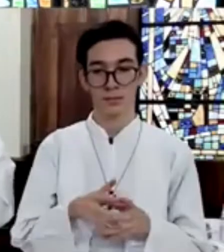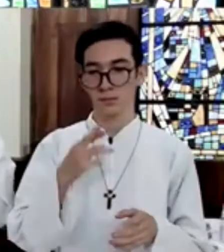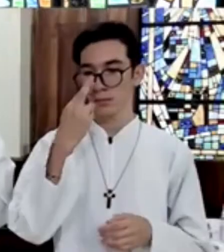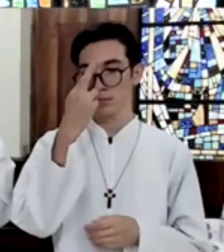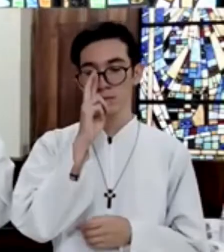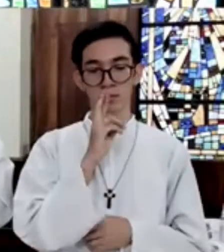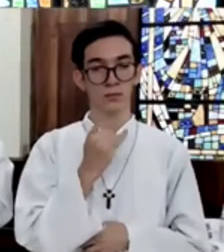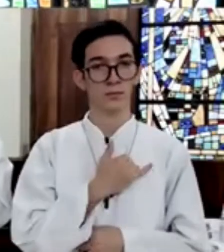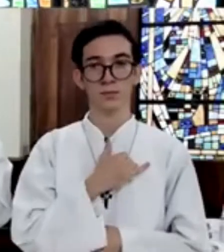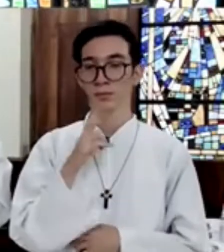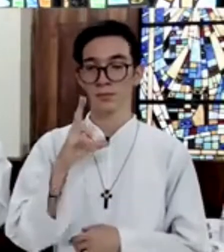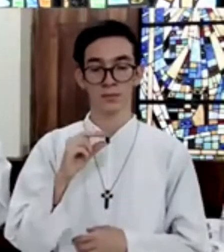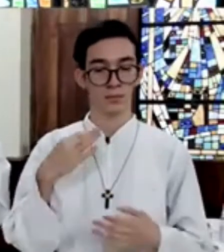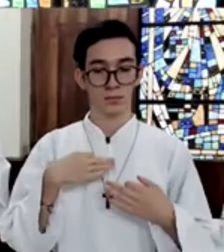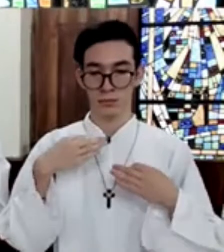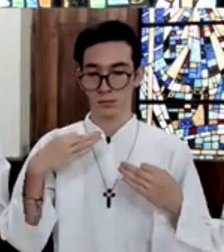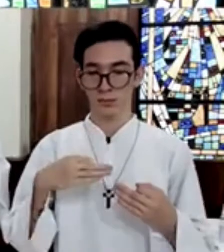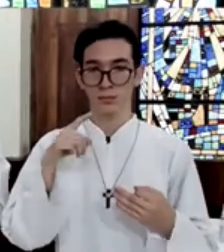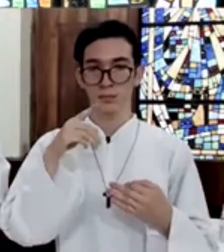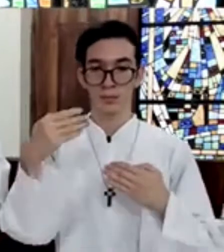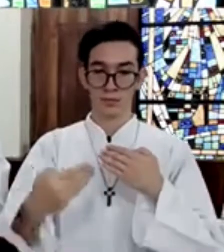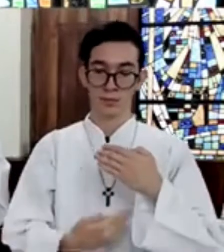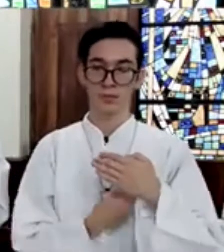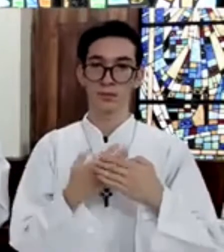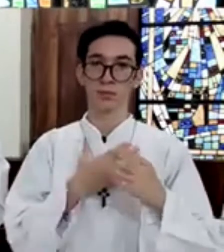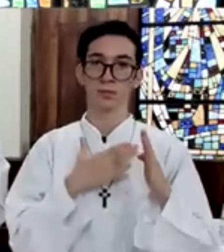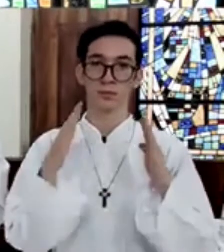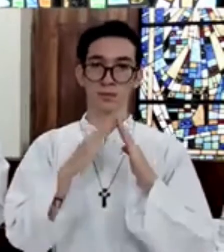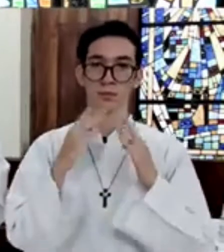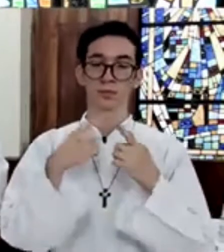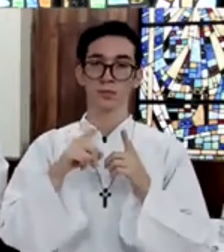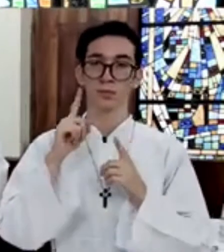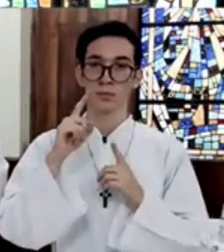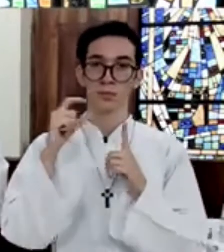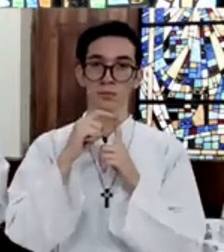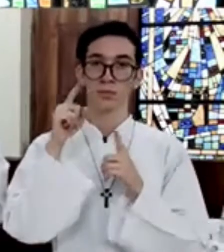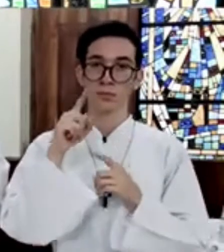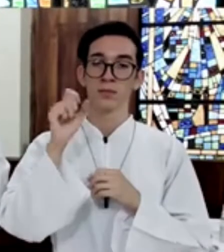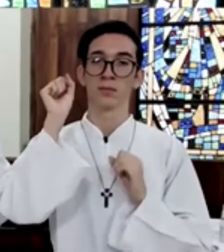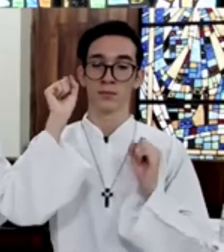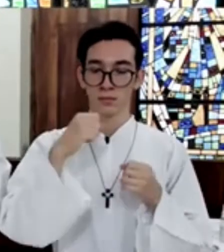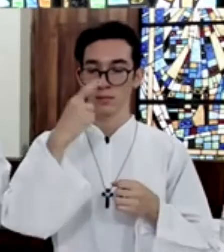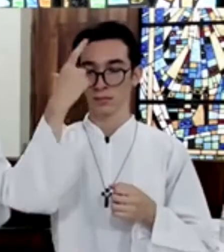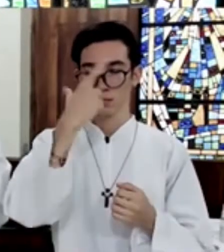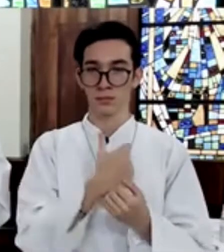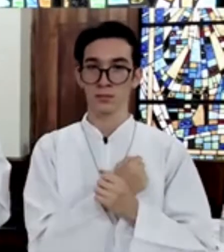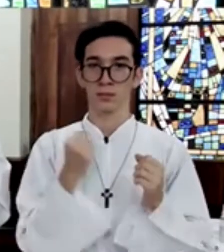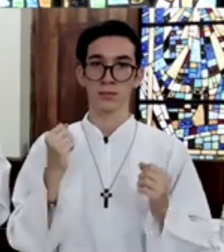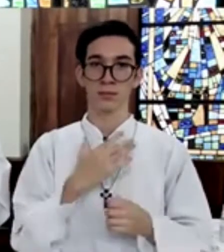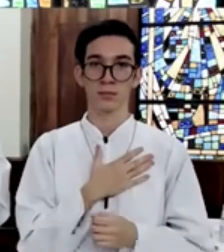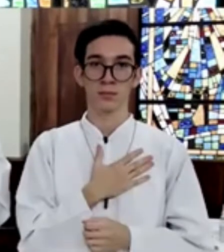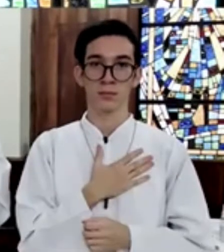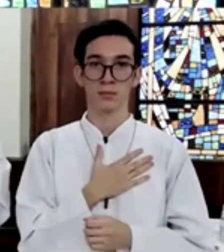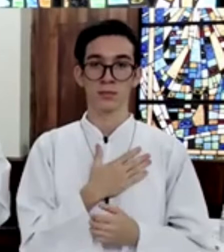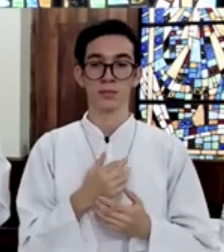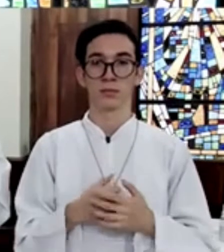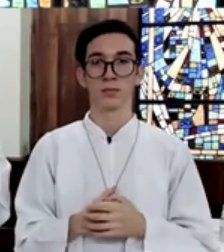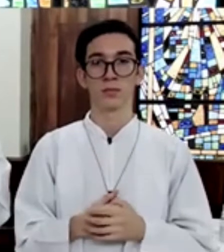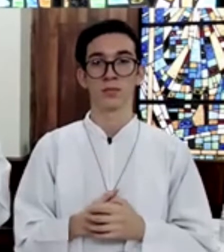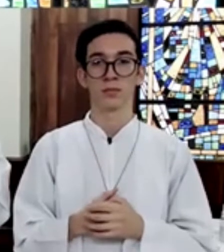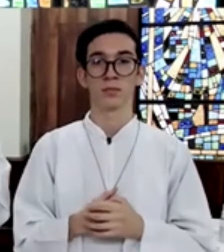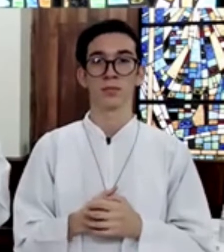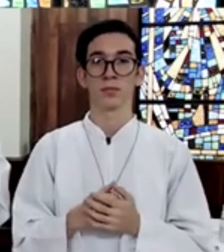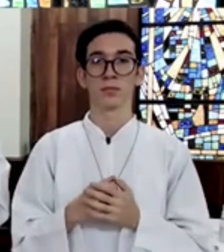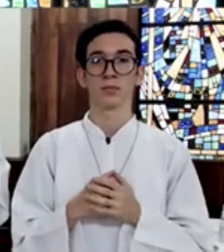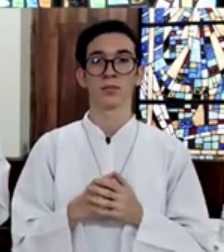Señor, no soy digno de que entres en mi casa, pero una palabra tuya bastará para sanarme. Comunión